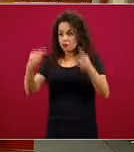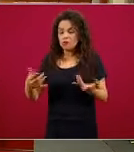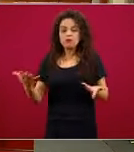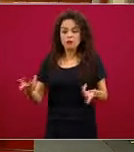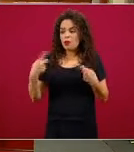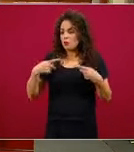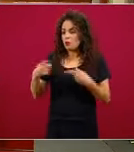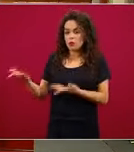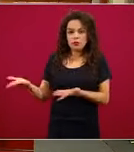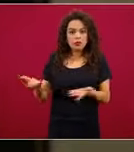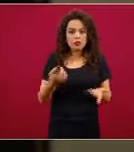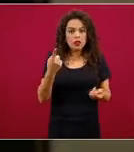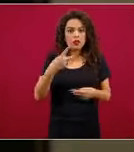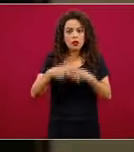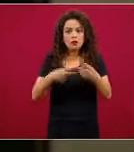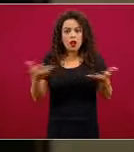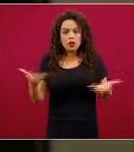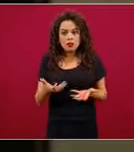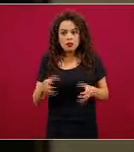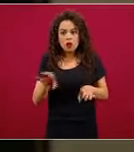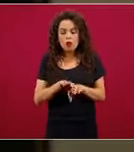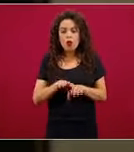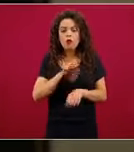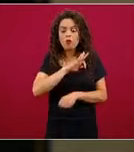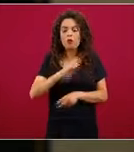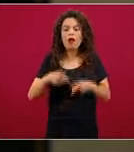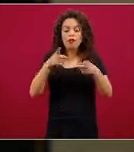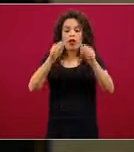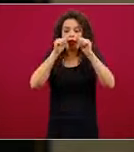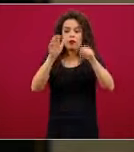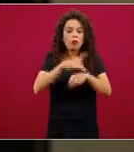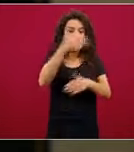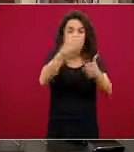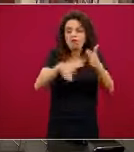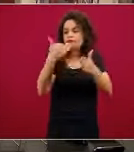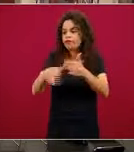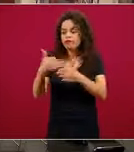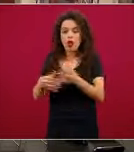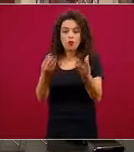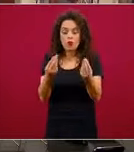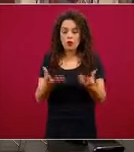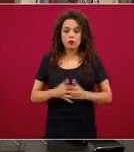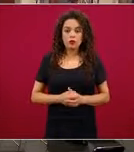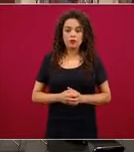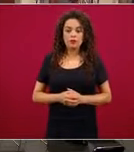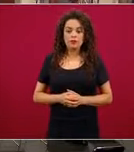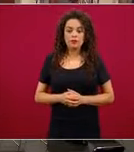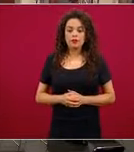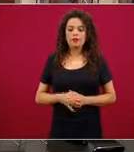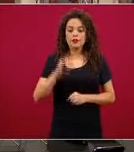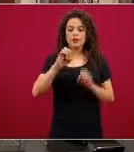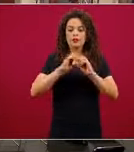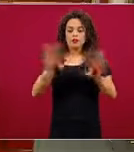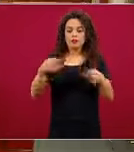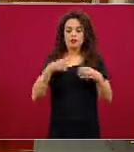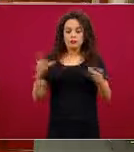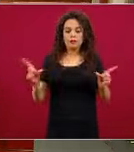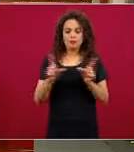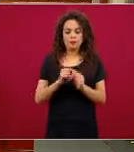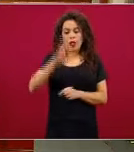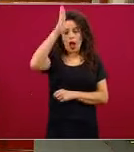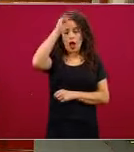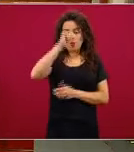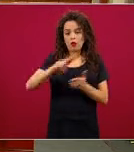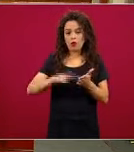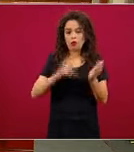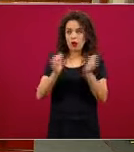no hay servicios de salud, ¿no? Entonces, ¿cómo atender esta carencia? Muchas gracias. Sí, rápidamente, en el caso del convenio con Estados Unidos,